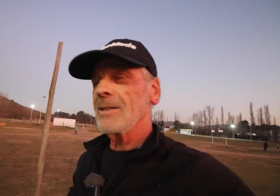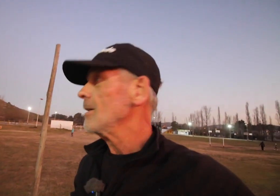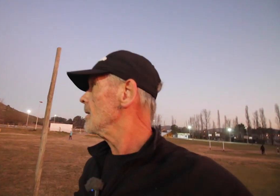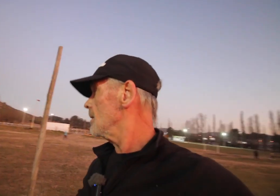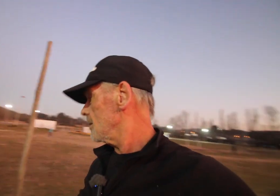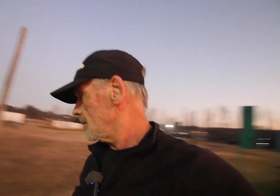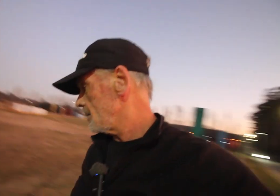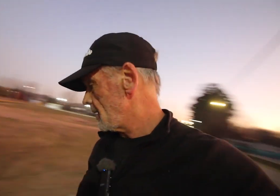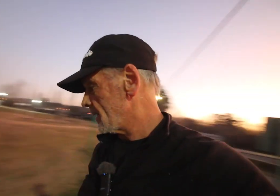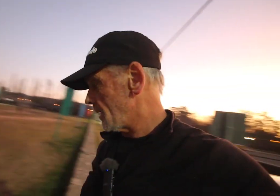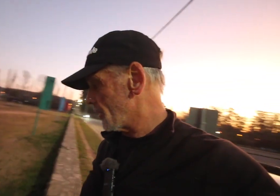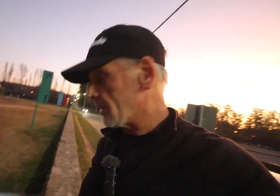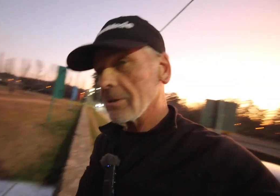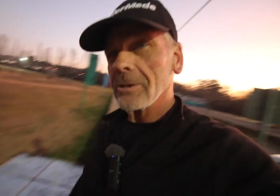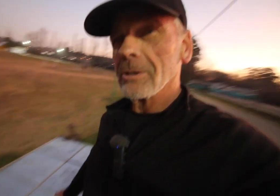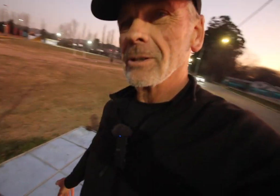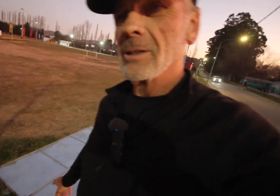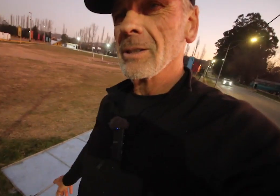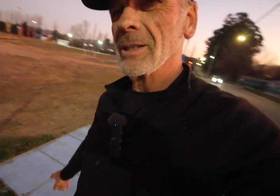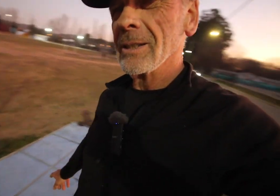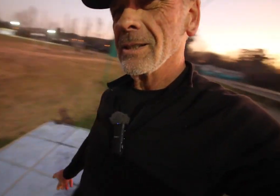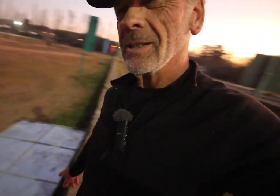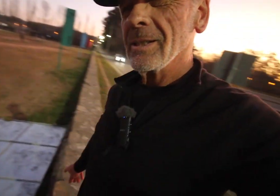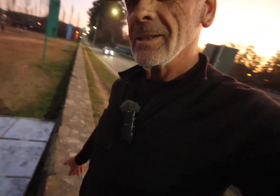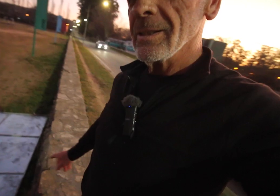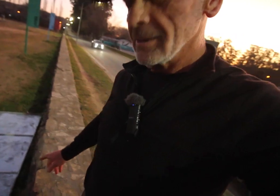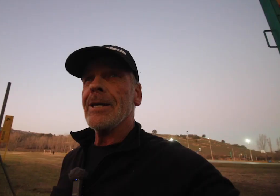bueno, un éxito total, gracias por el apoyo, por